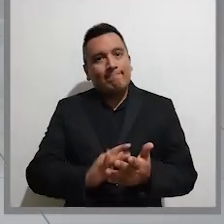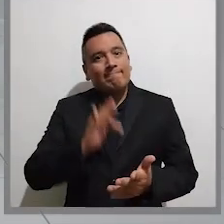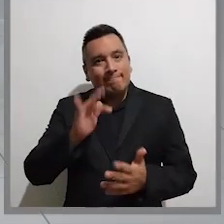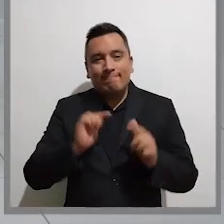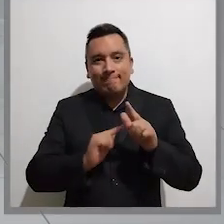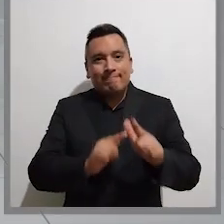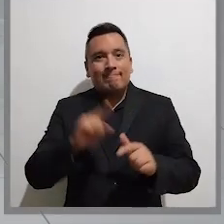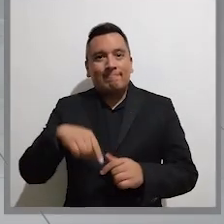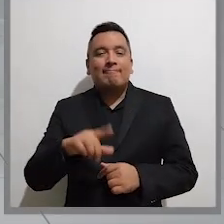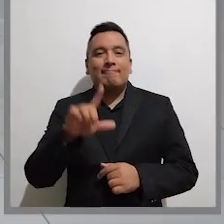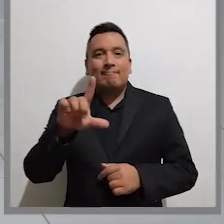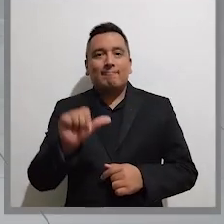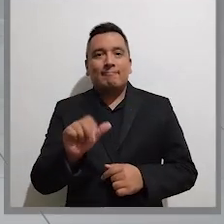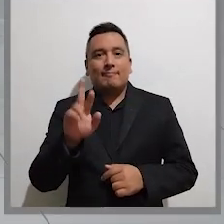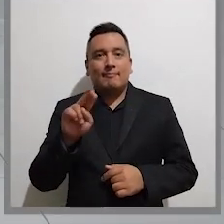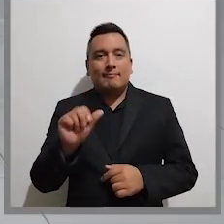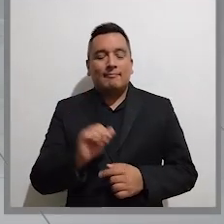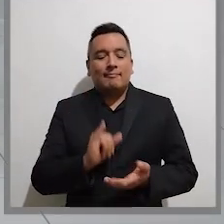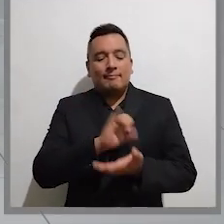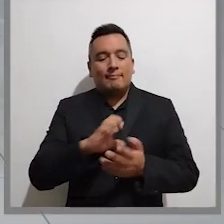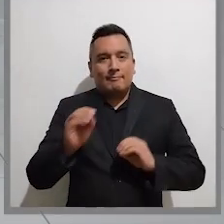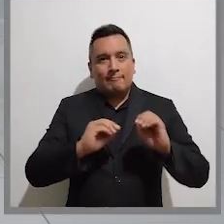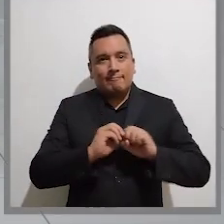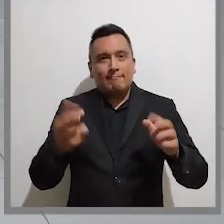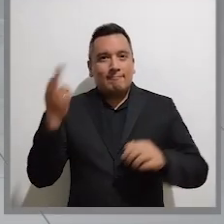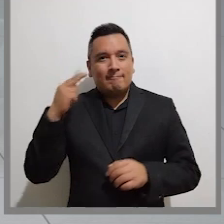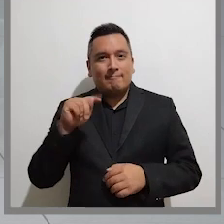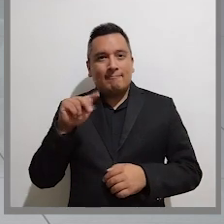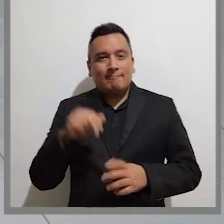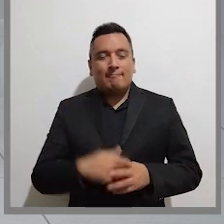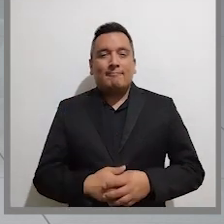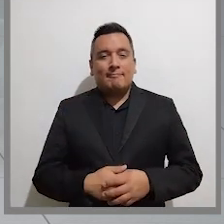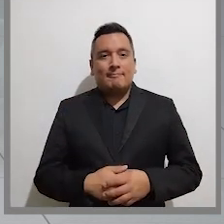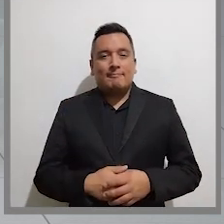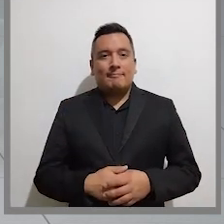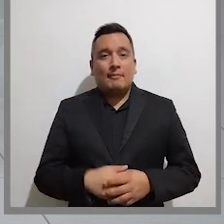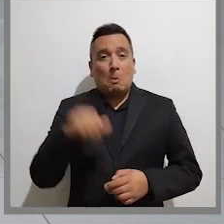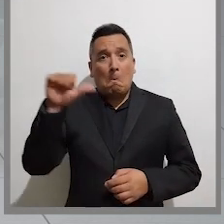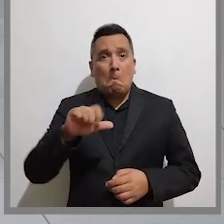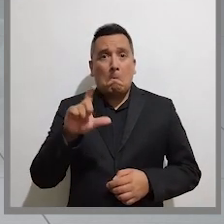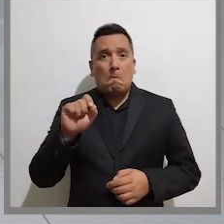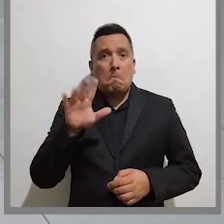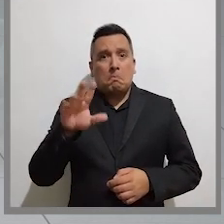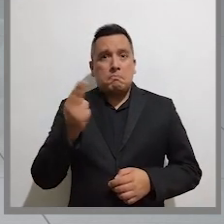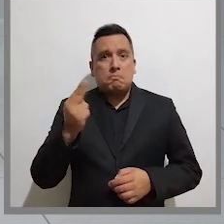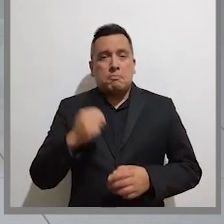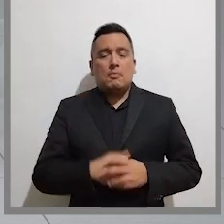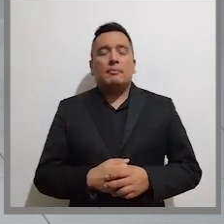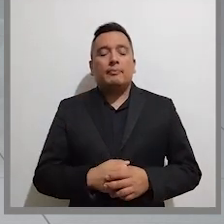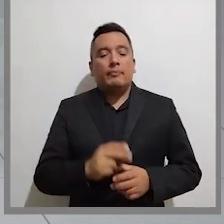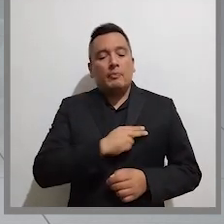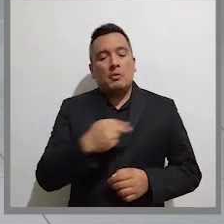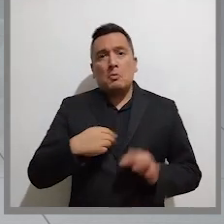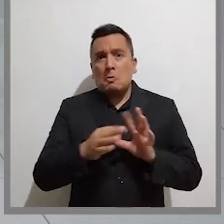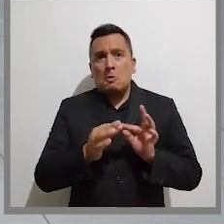Muchas gracias por continuar con nosotros en su programa La Urna, programa de radio y televisión del Instituto Electoral de Coahuila. Hoy 25 de noviembre